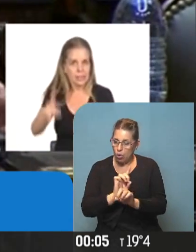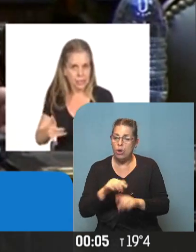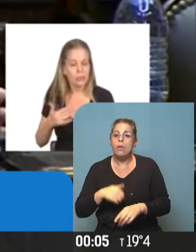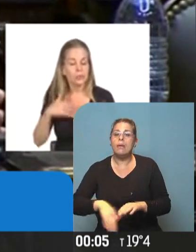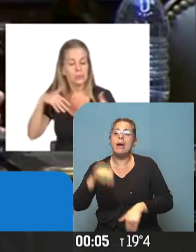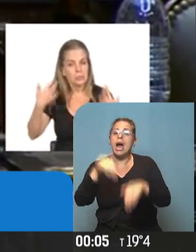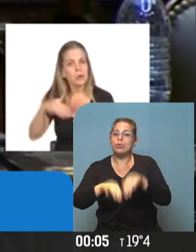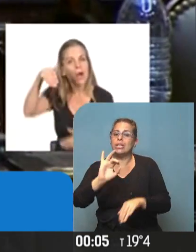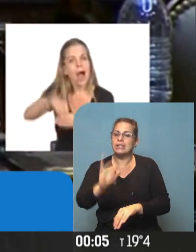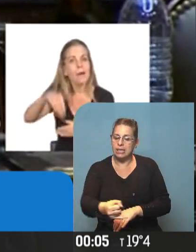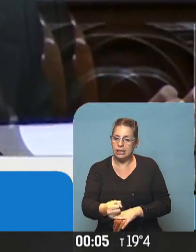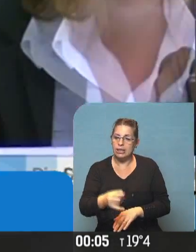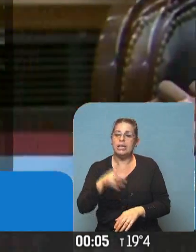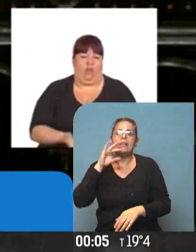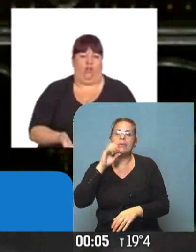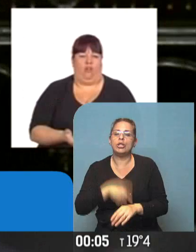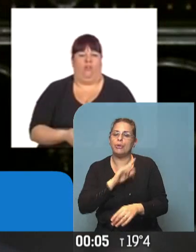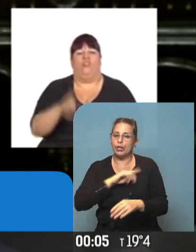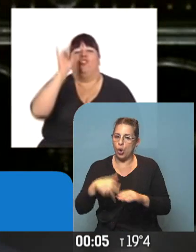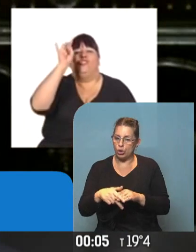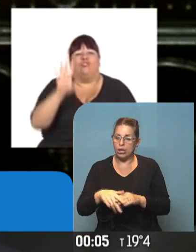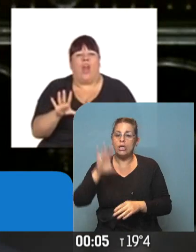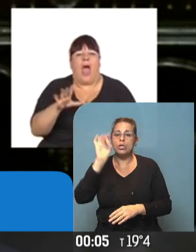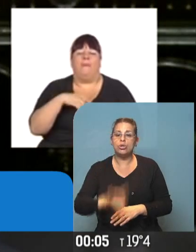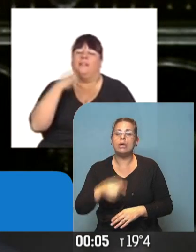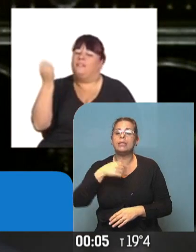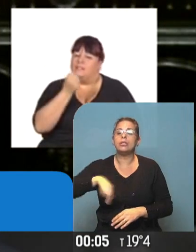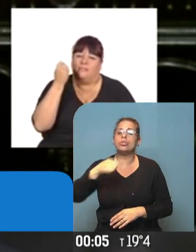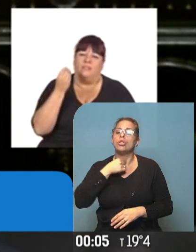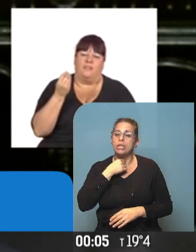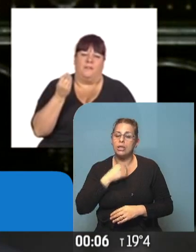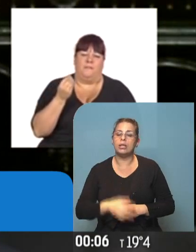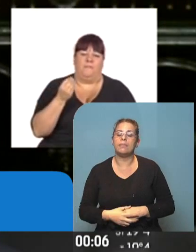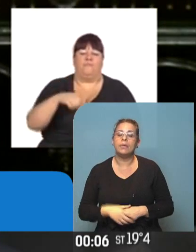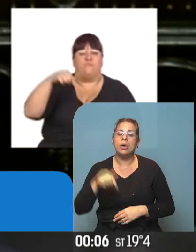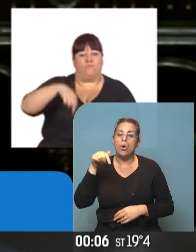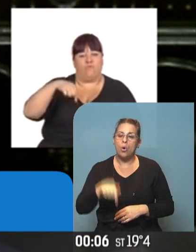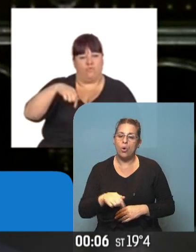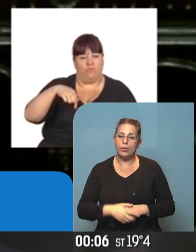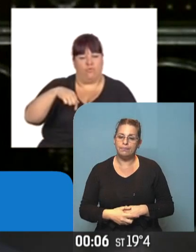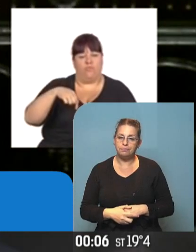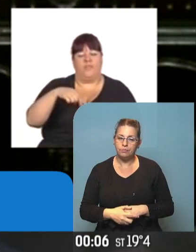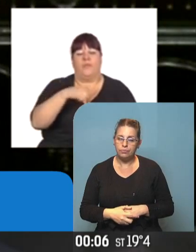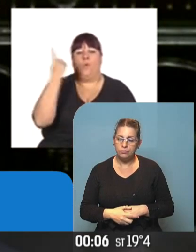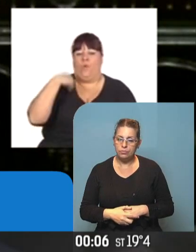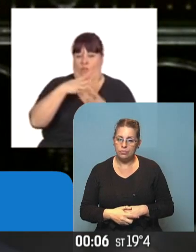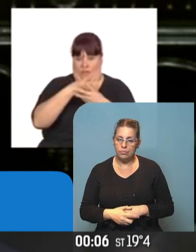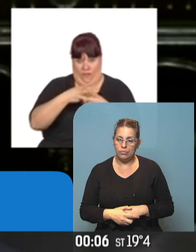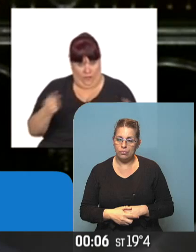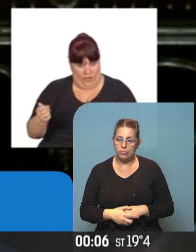votar afirmativa el desafuero de Devido. Solamente pretendemos que hoy, al